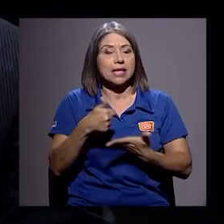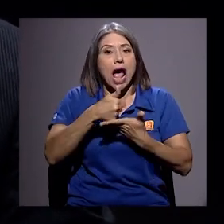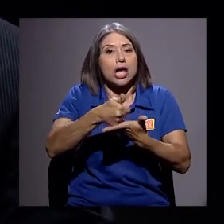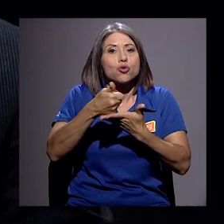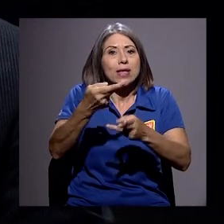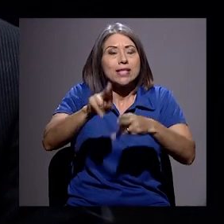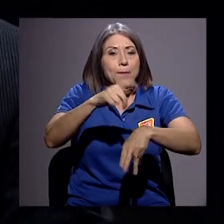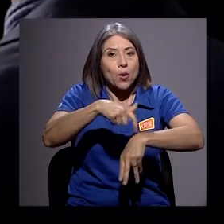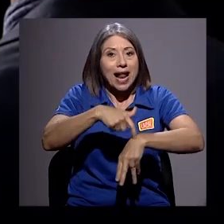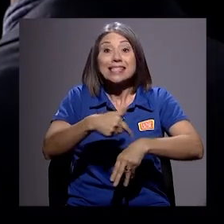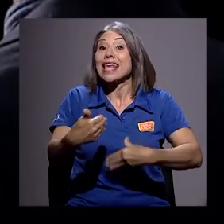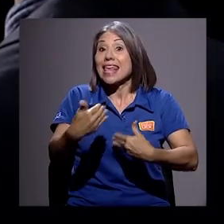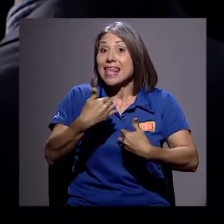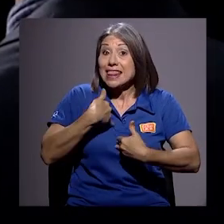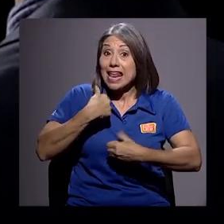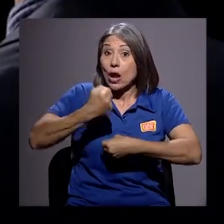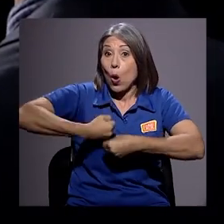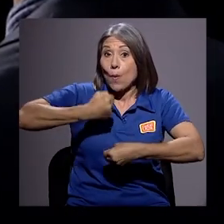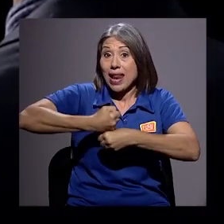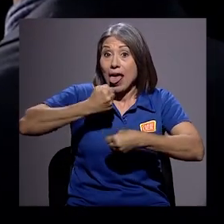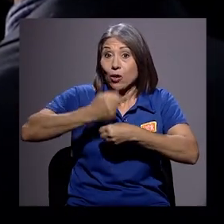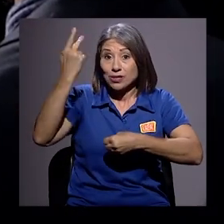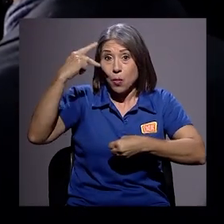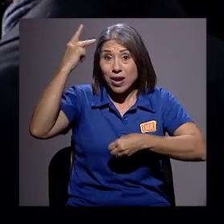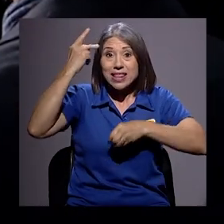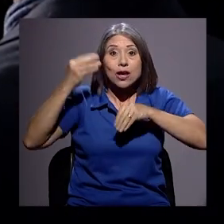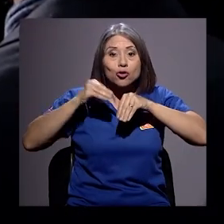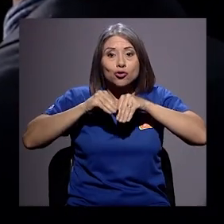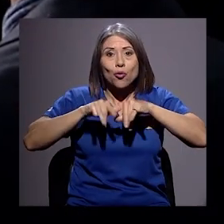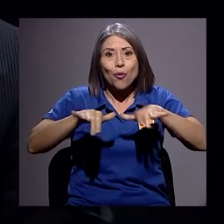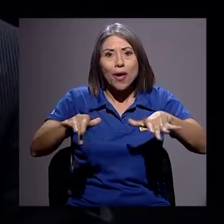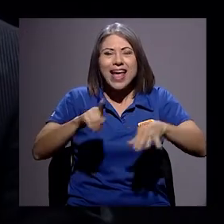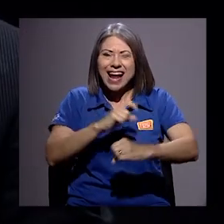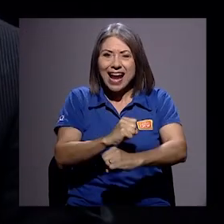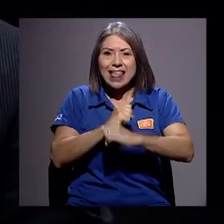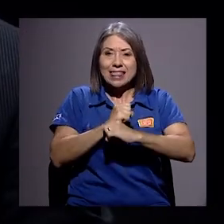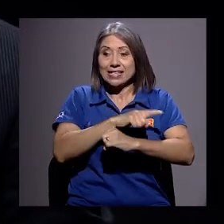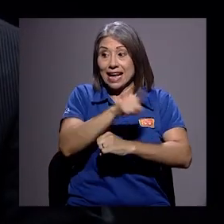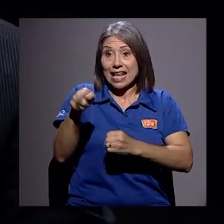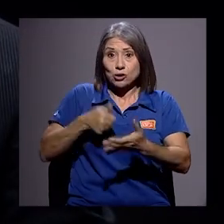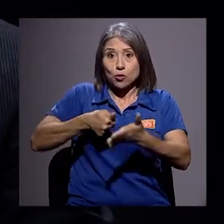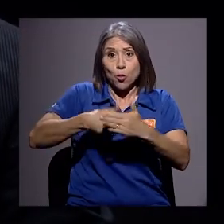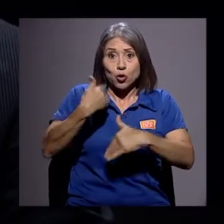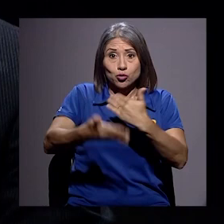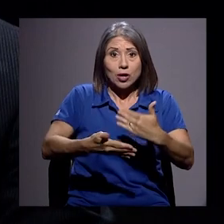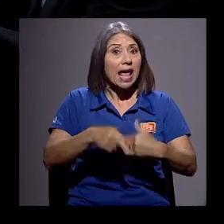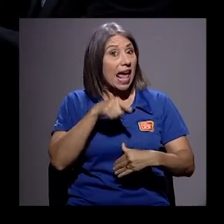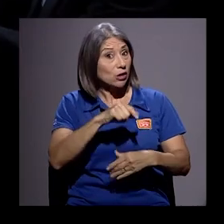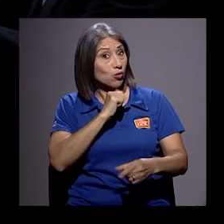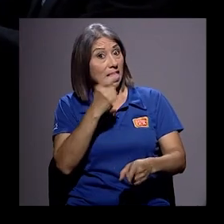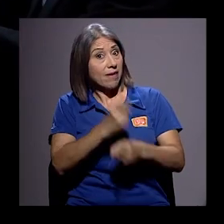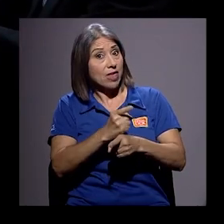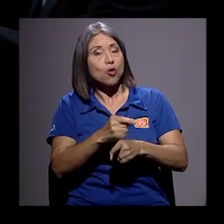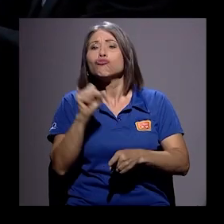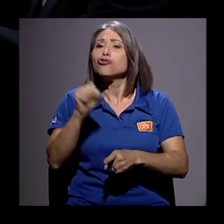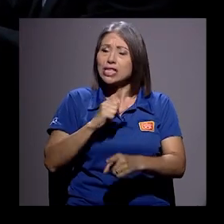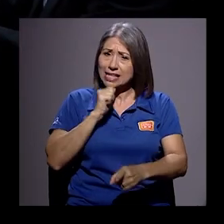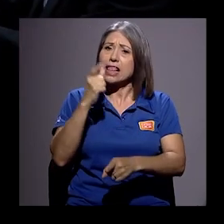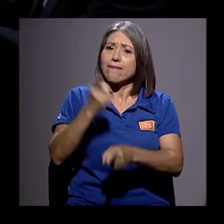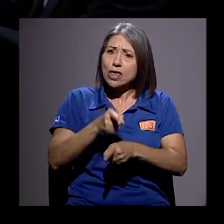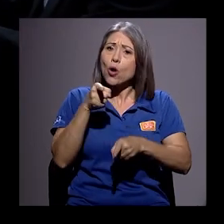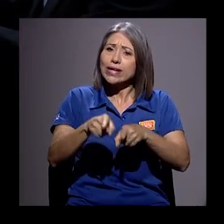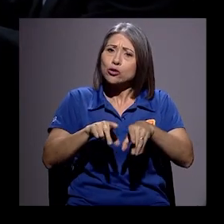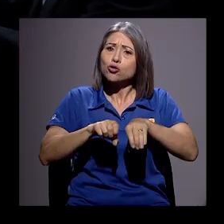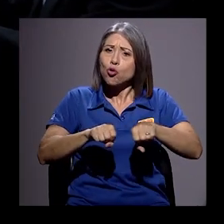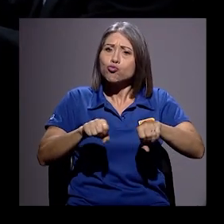y tiene operadores políticos en el territorio que le garantizan que esos votos van a llegar después ese su individuo claro que es indebido eso es